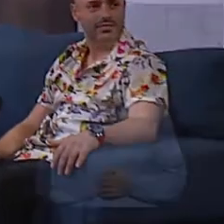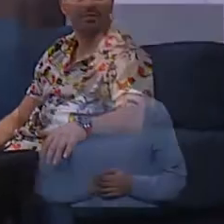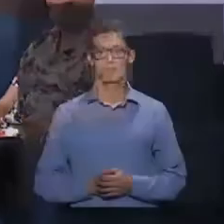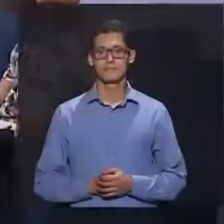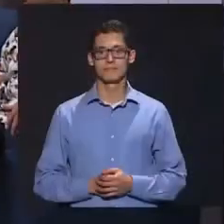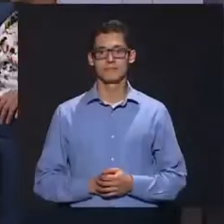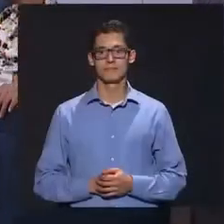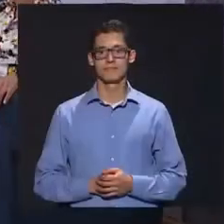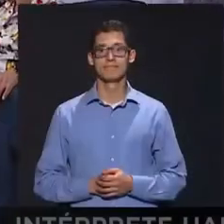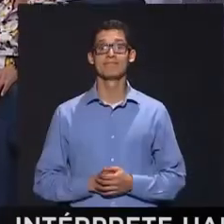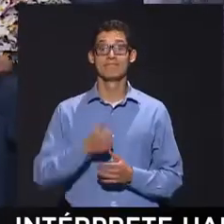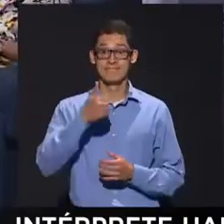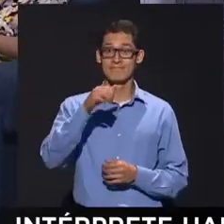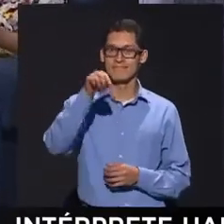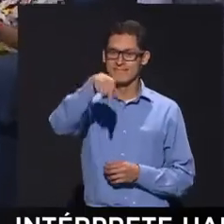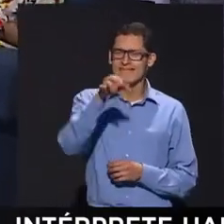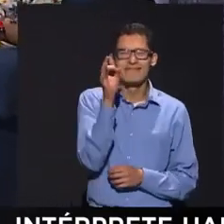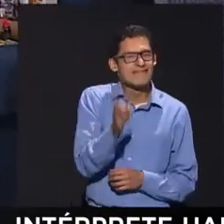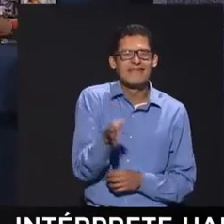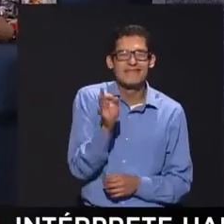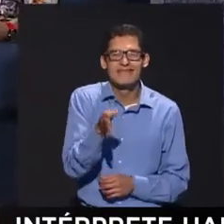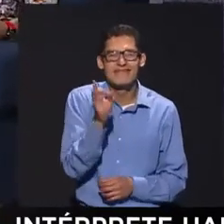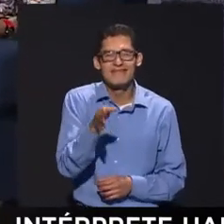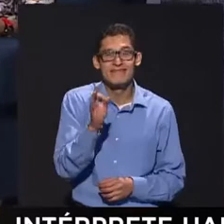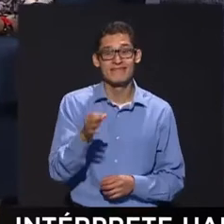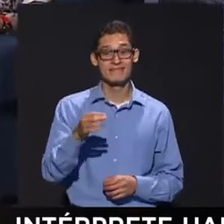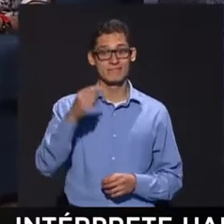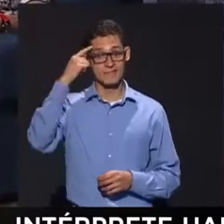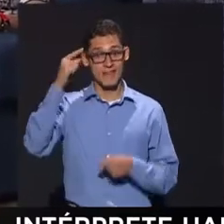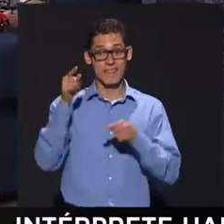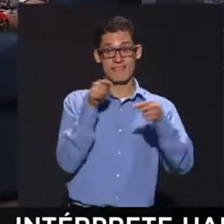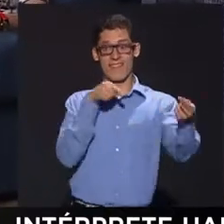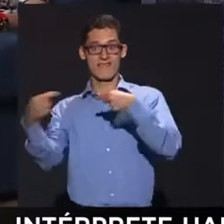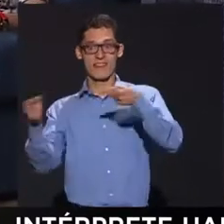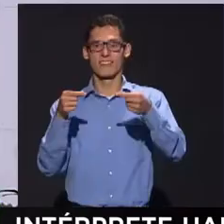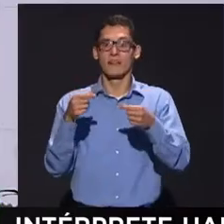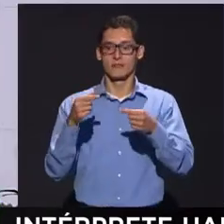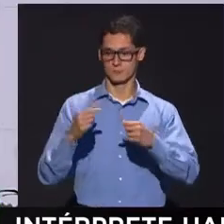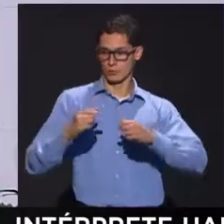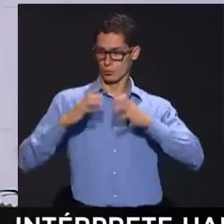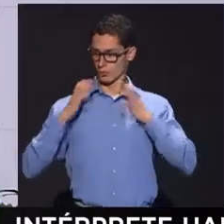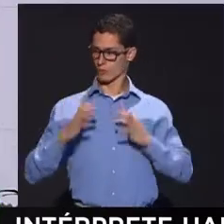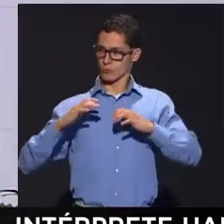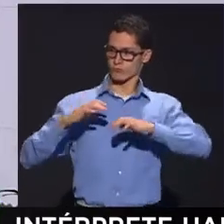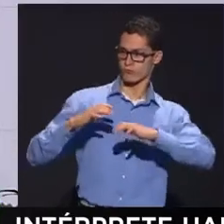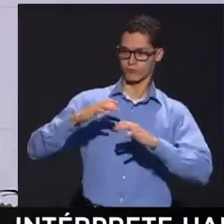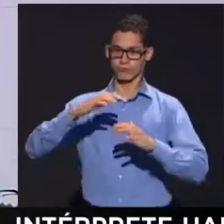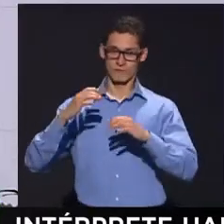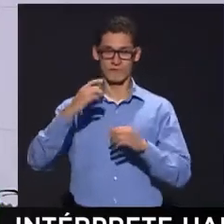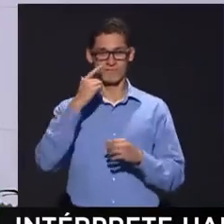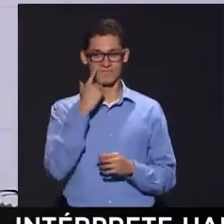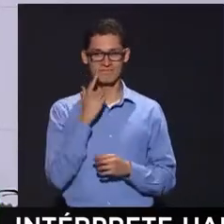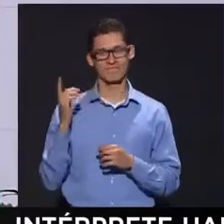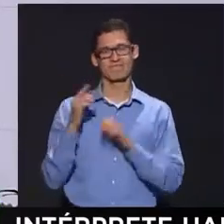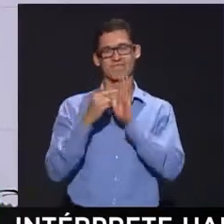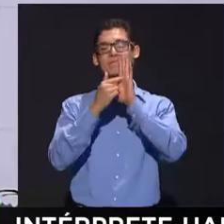Bueno, y como ya es costumbre, en nuestro programa siempre tenemos un espacio para hablar del debate de la expresión corporal y esta vez les cuento que Luis Carlos